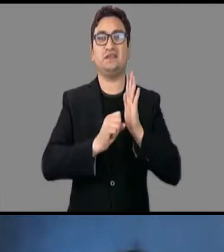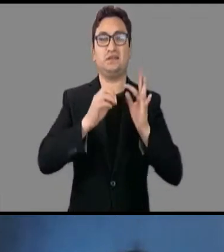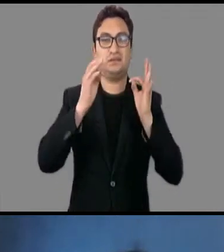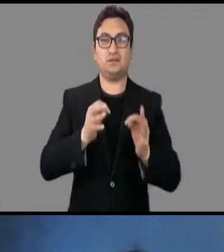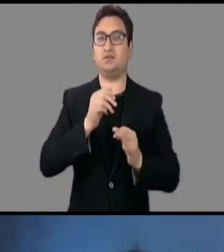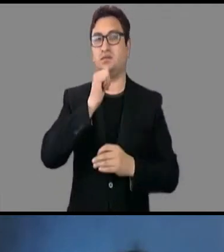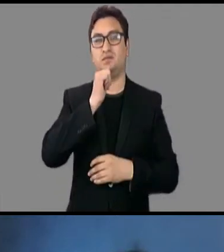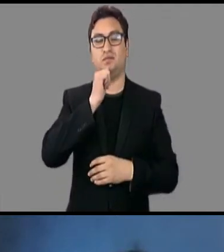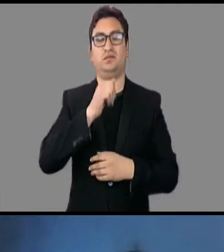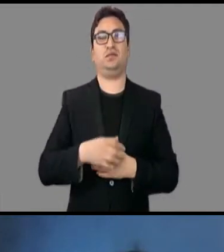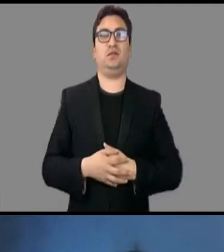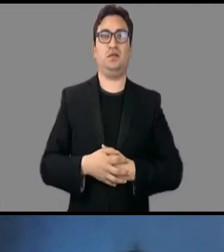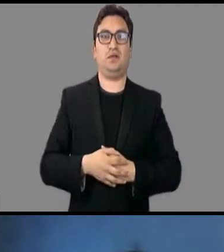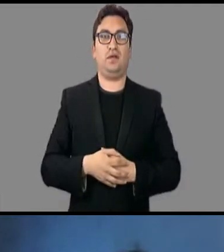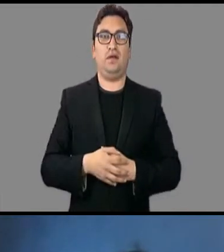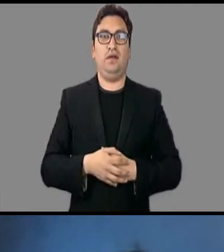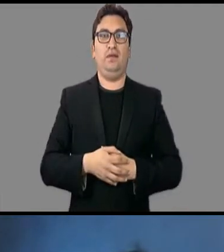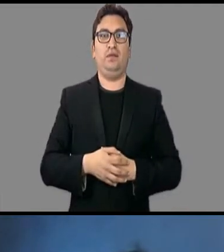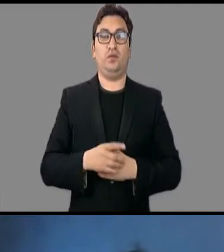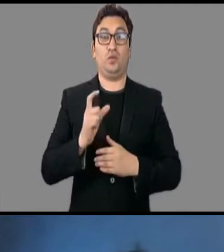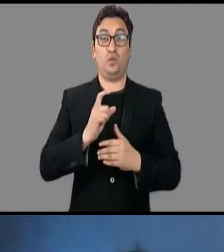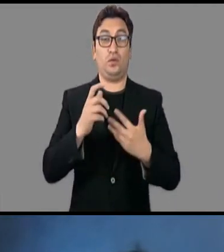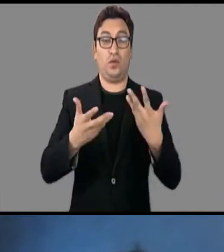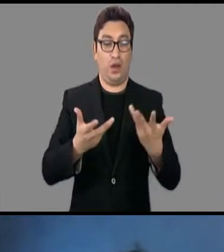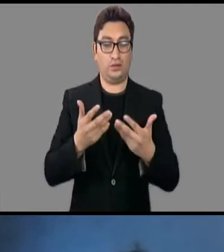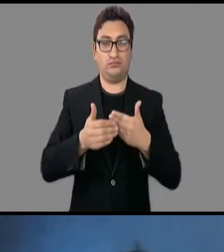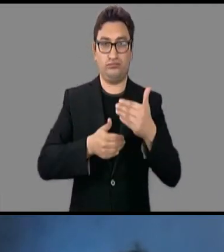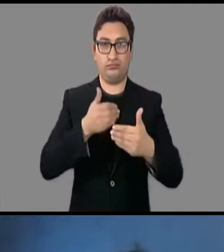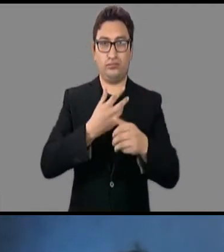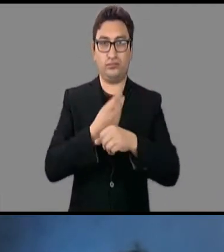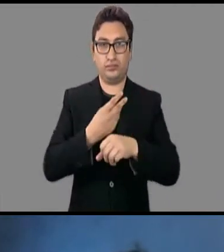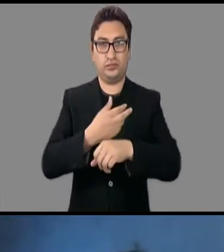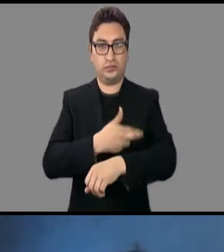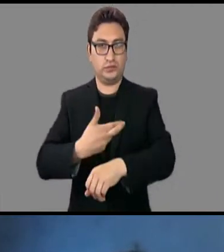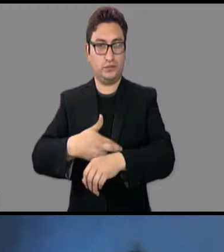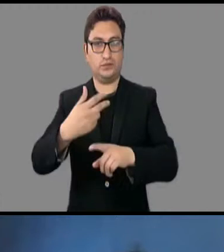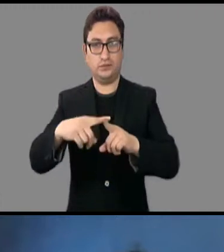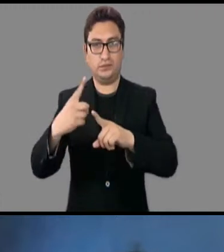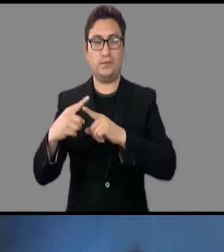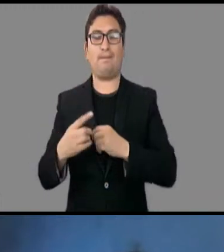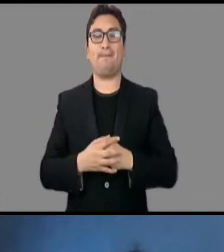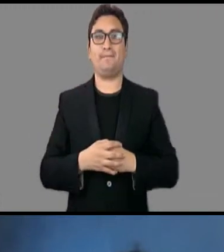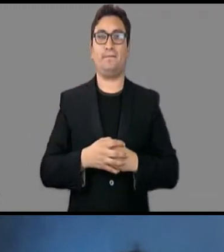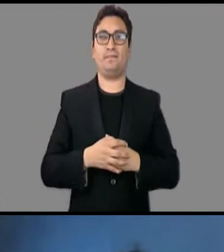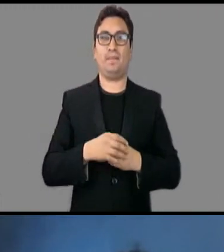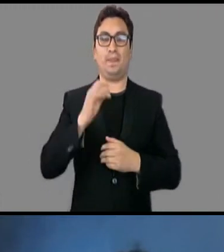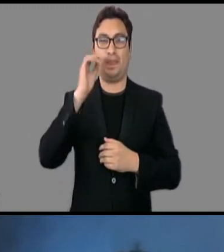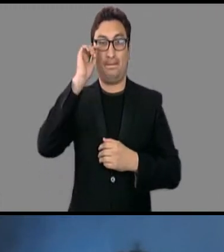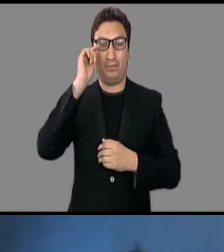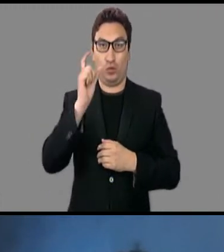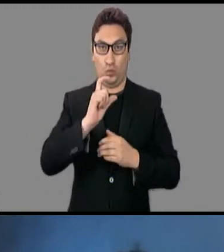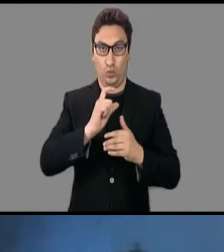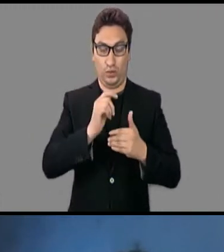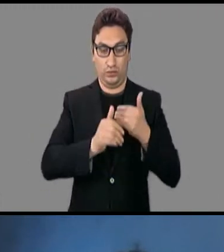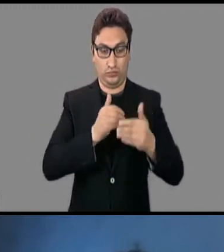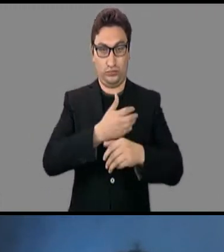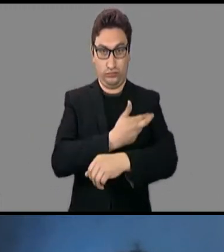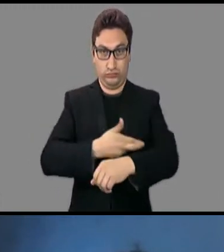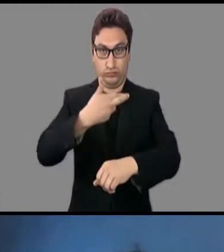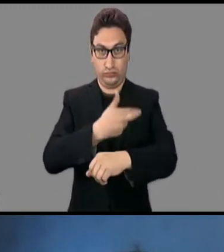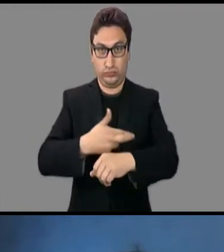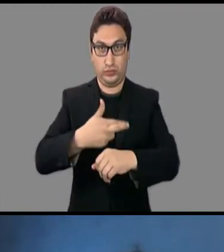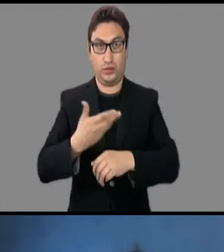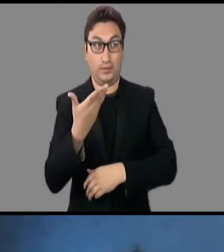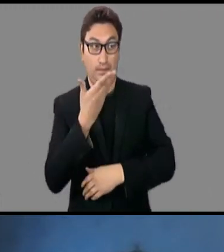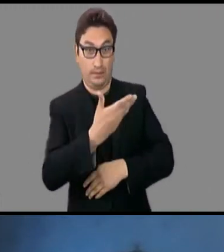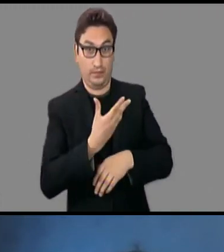la generación de ajustes al procedimiento. Dentro de un procedimiento donde solicita un ajuste razonable,